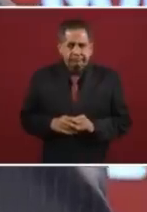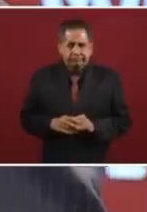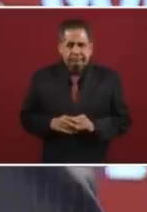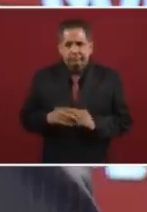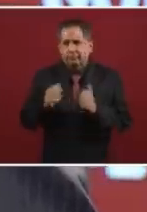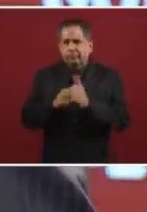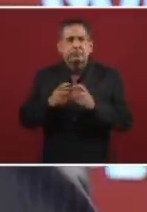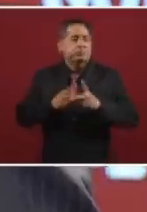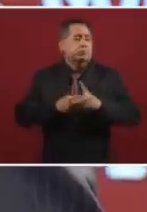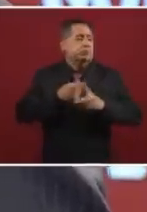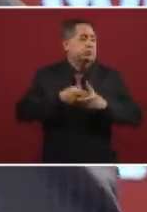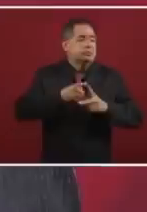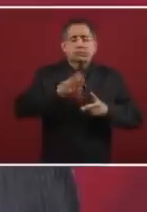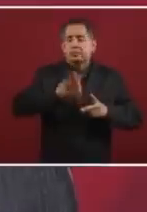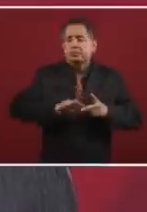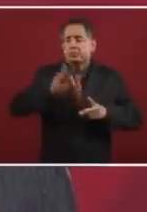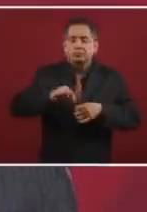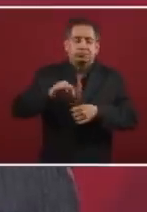representativa